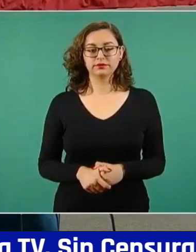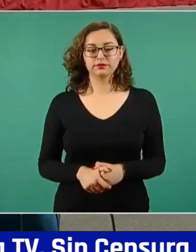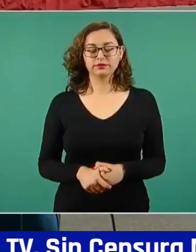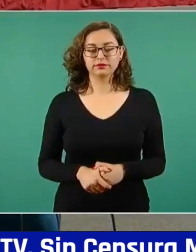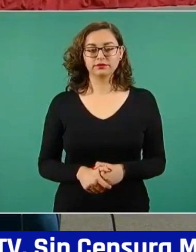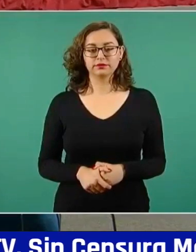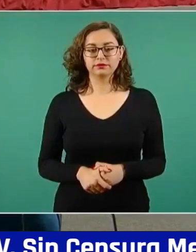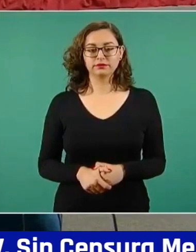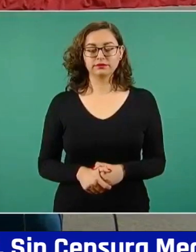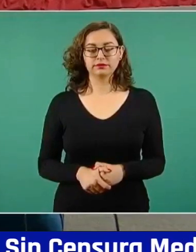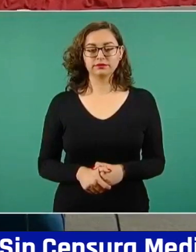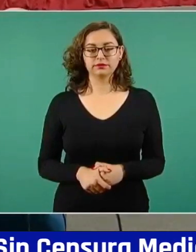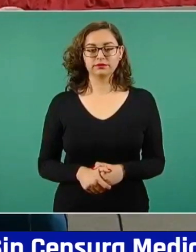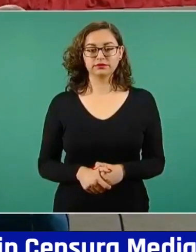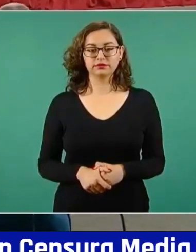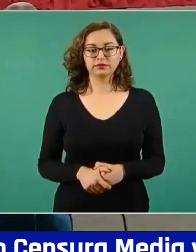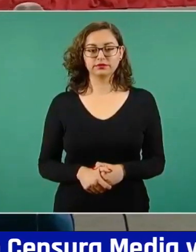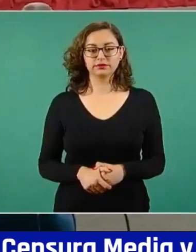A ver.